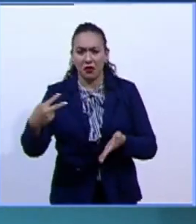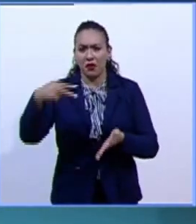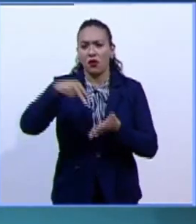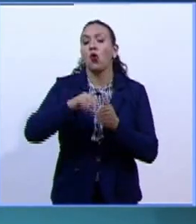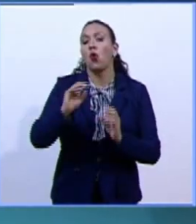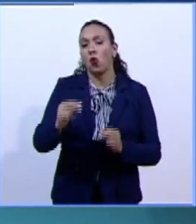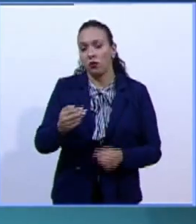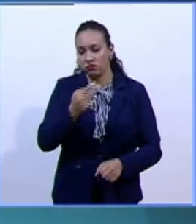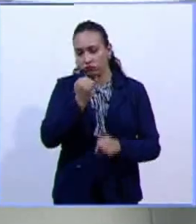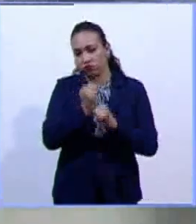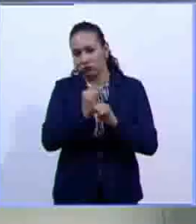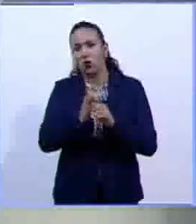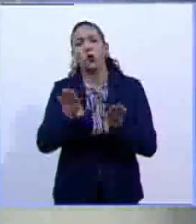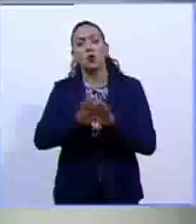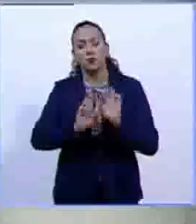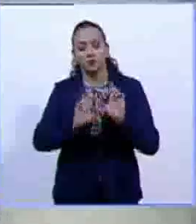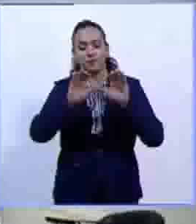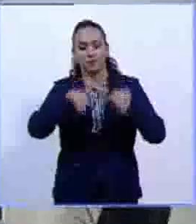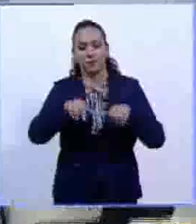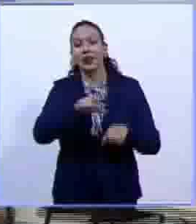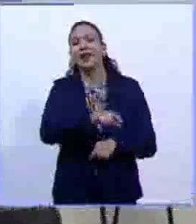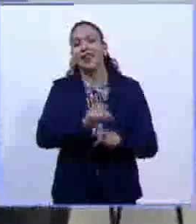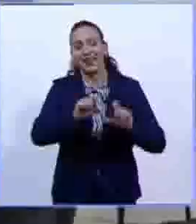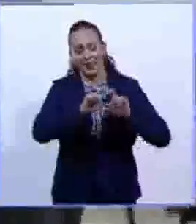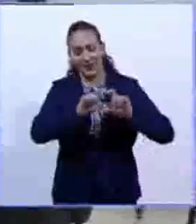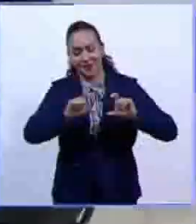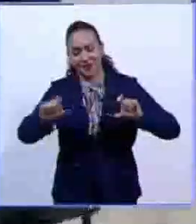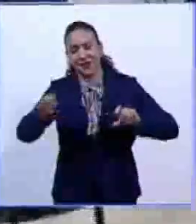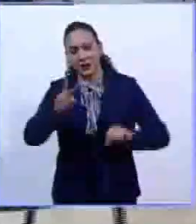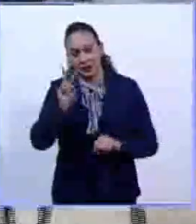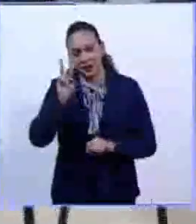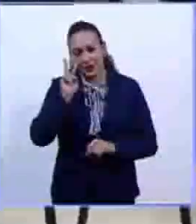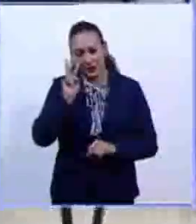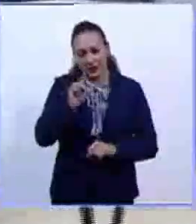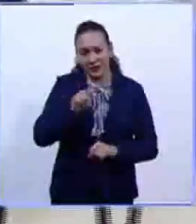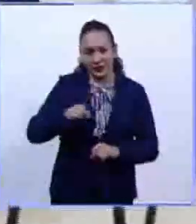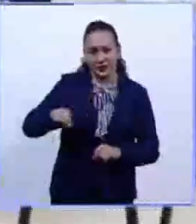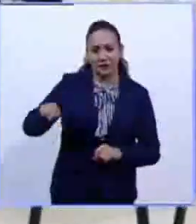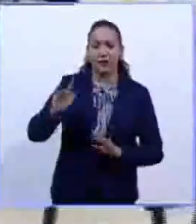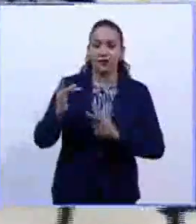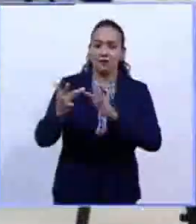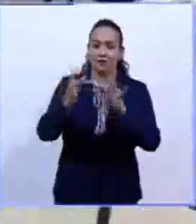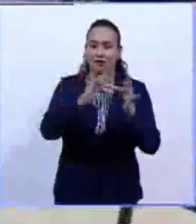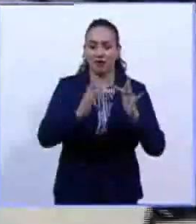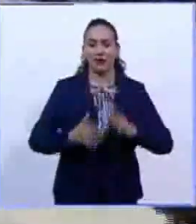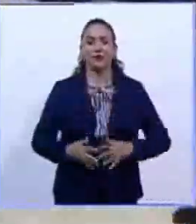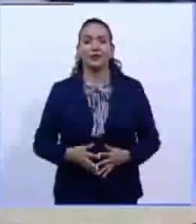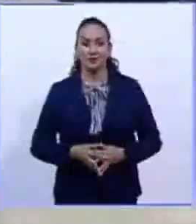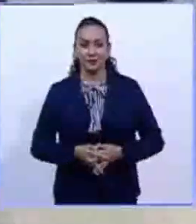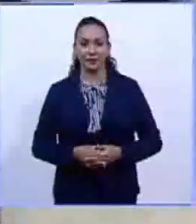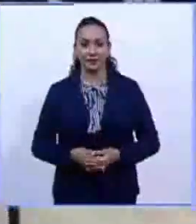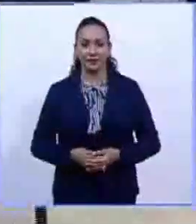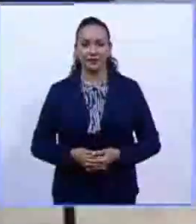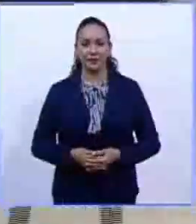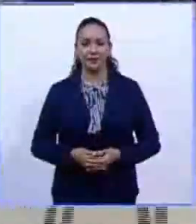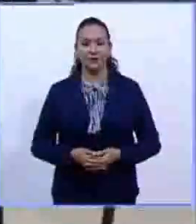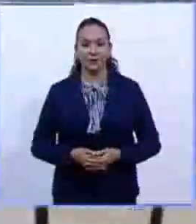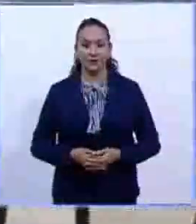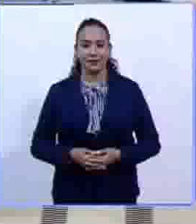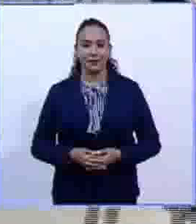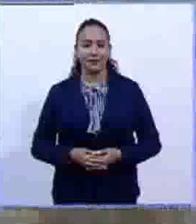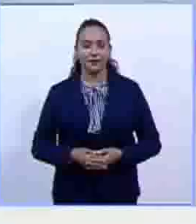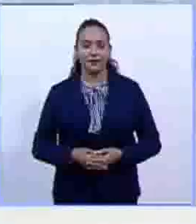virtual registrándose en el enlace que encontrará en las redes sociales.